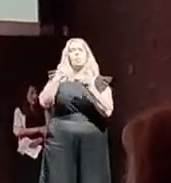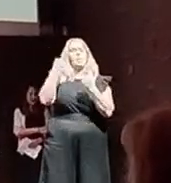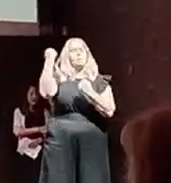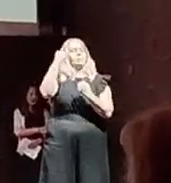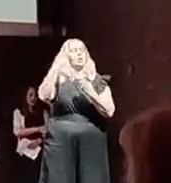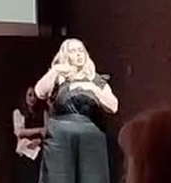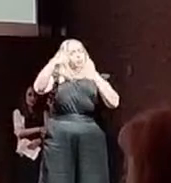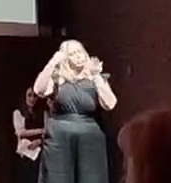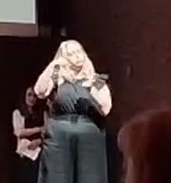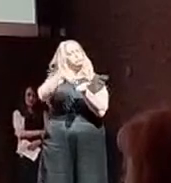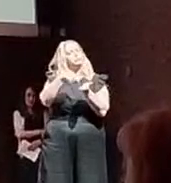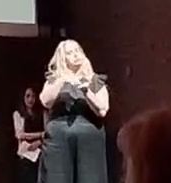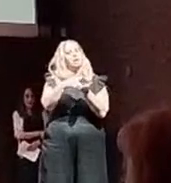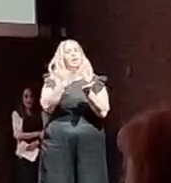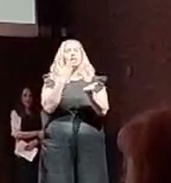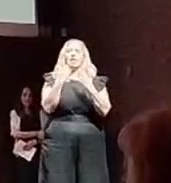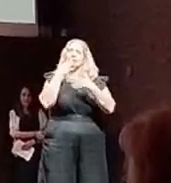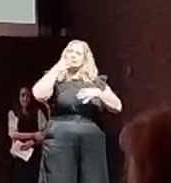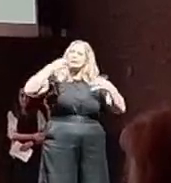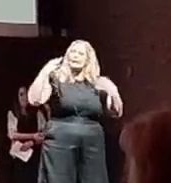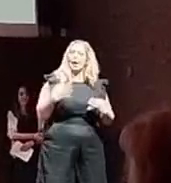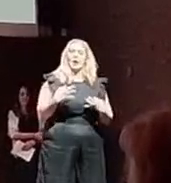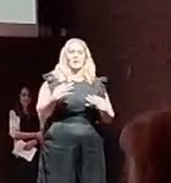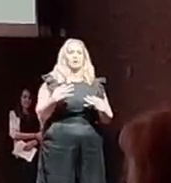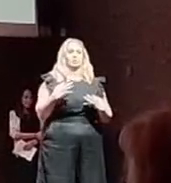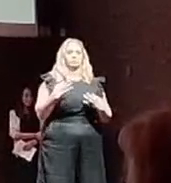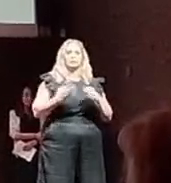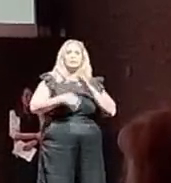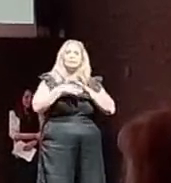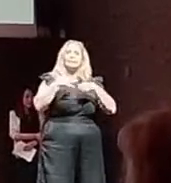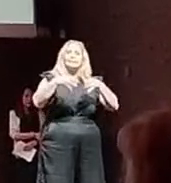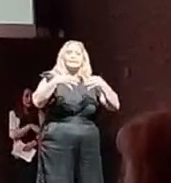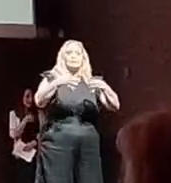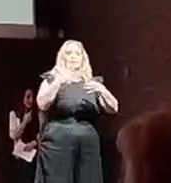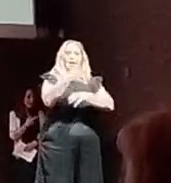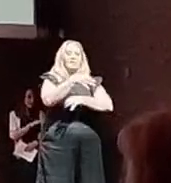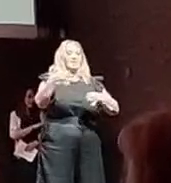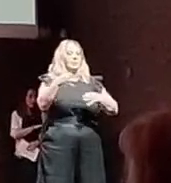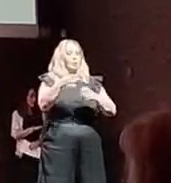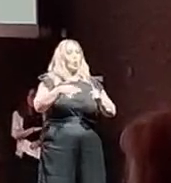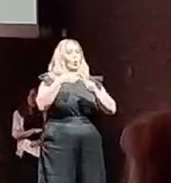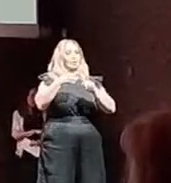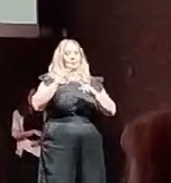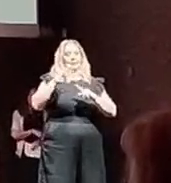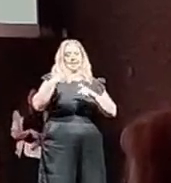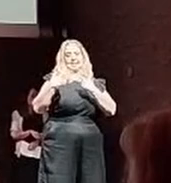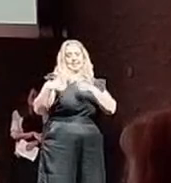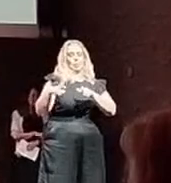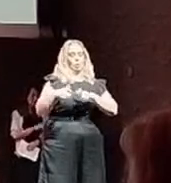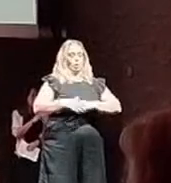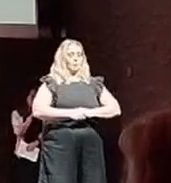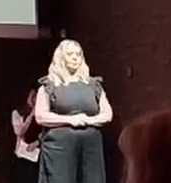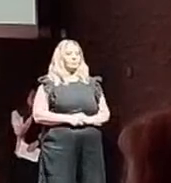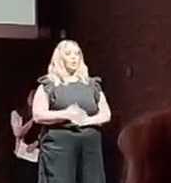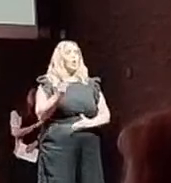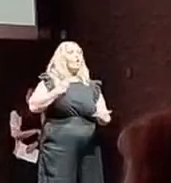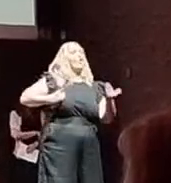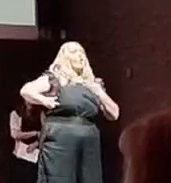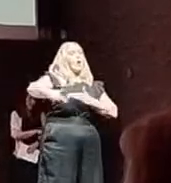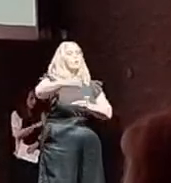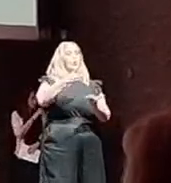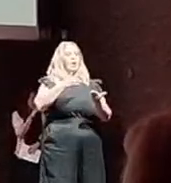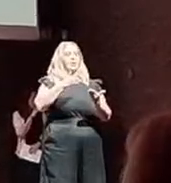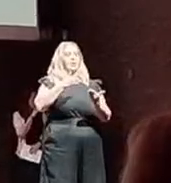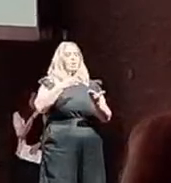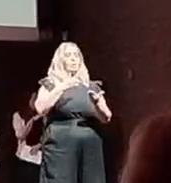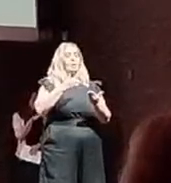poderes públicos un diálogo real, permanente y efectivo con el tercer sector. Una colaboración